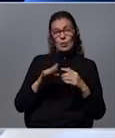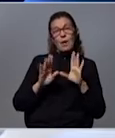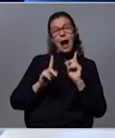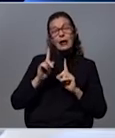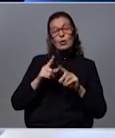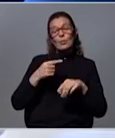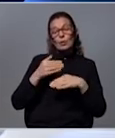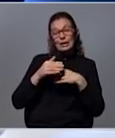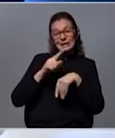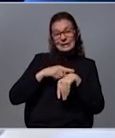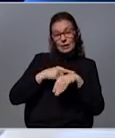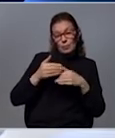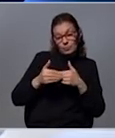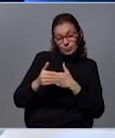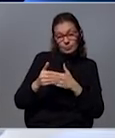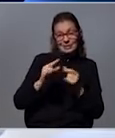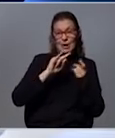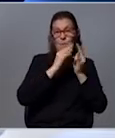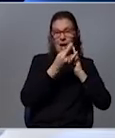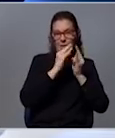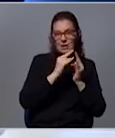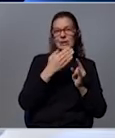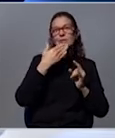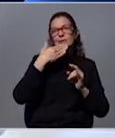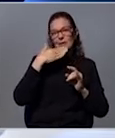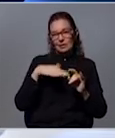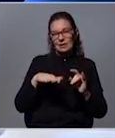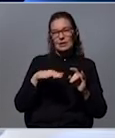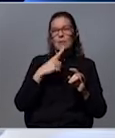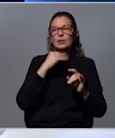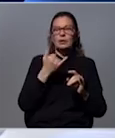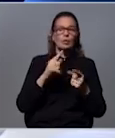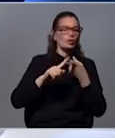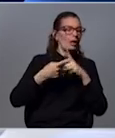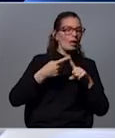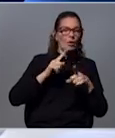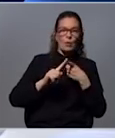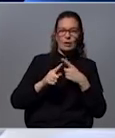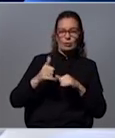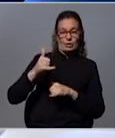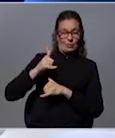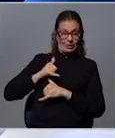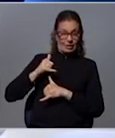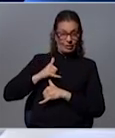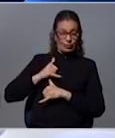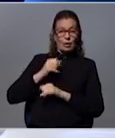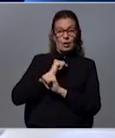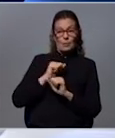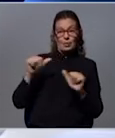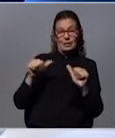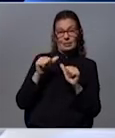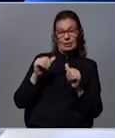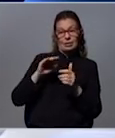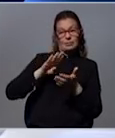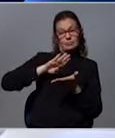si el parlamento entendiera entendiera que no está de acuerdo con la guardia nacional lo que puede hacer es derogar